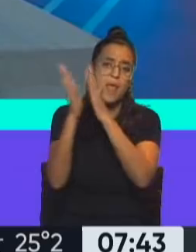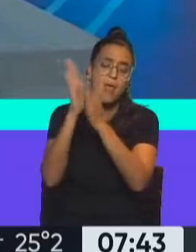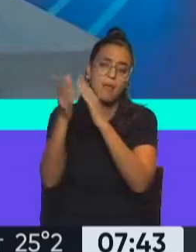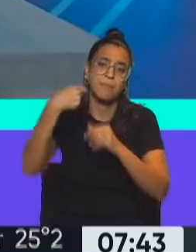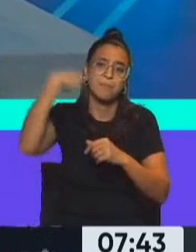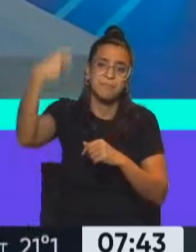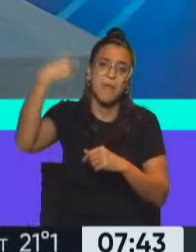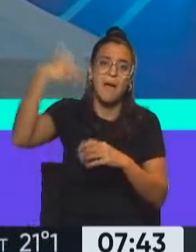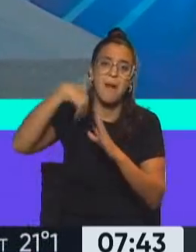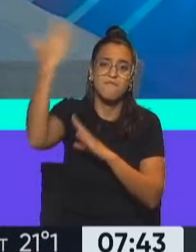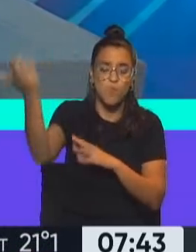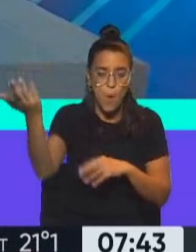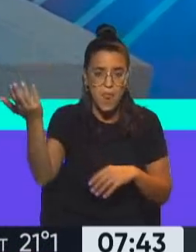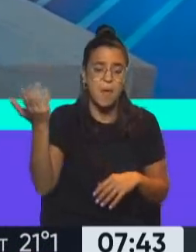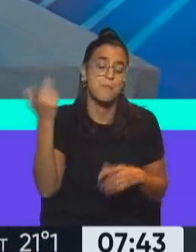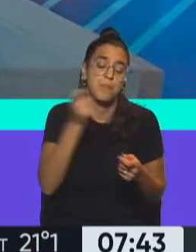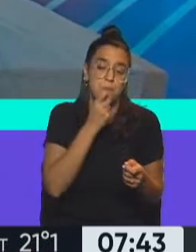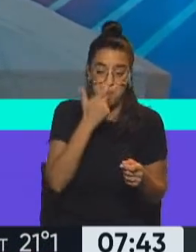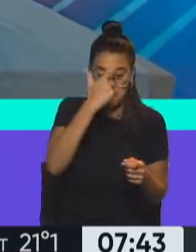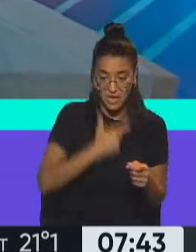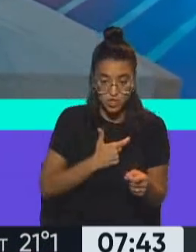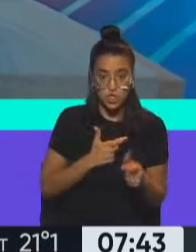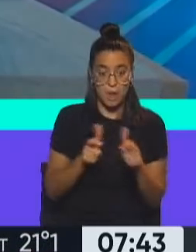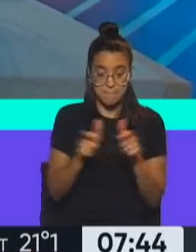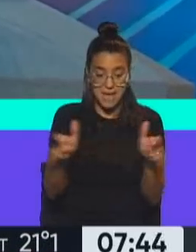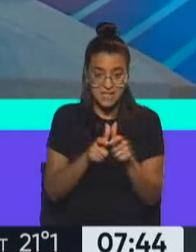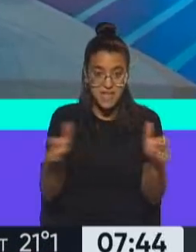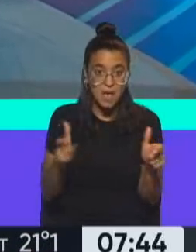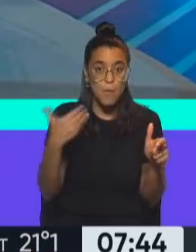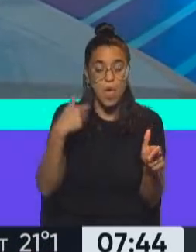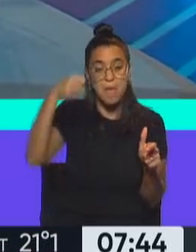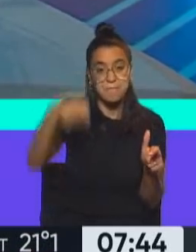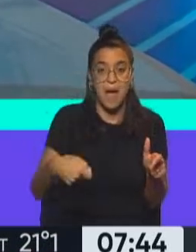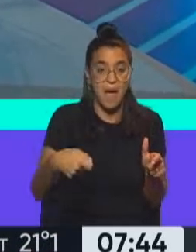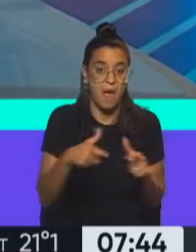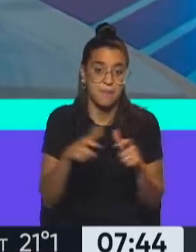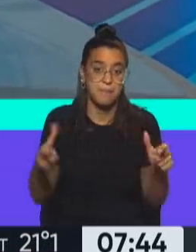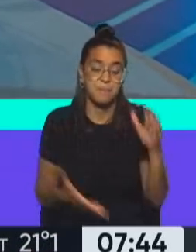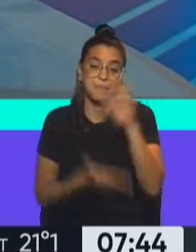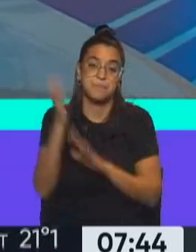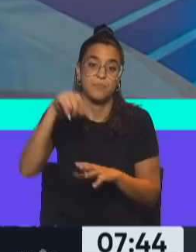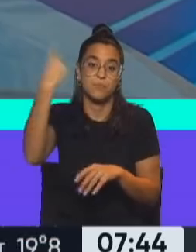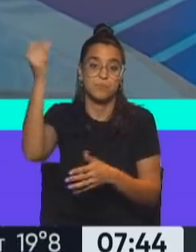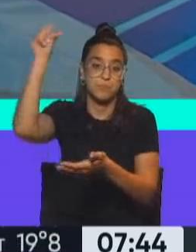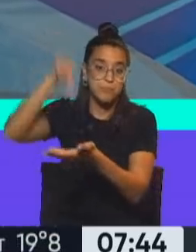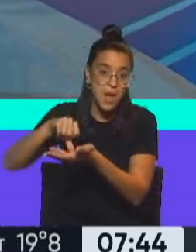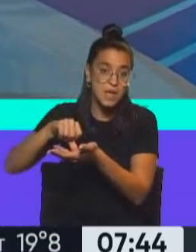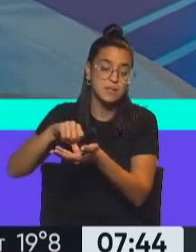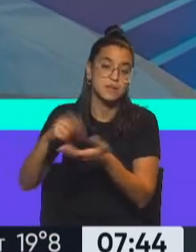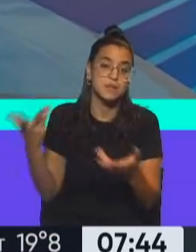porque la persona que en definitiva saca un pasaje tienen la facilidad para sacar un pasaje para ir al exterior